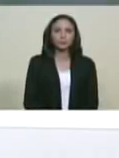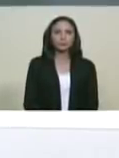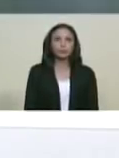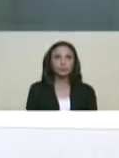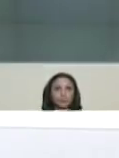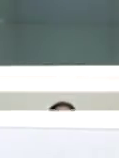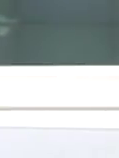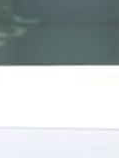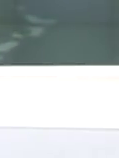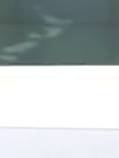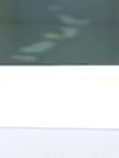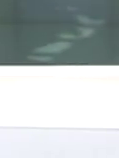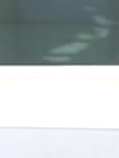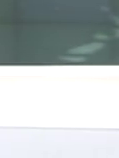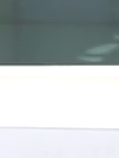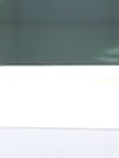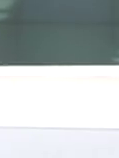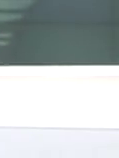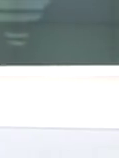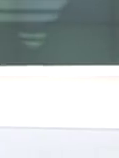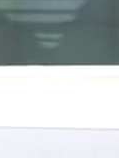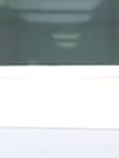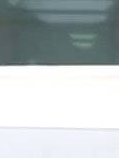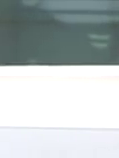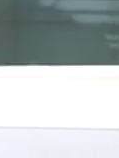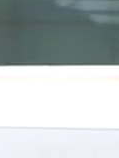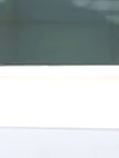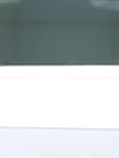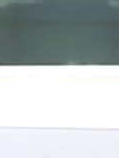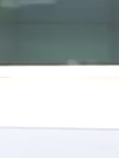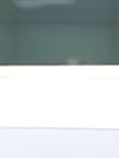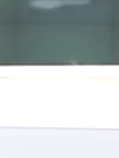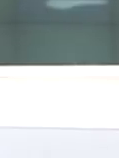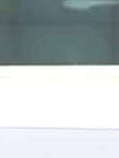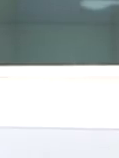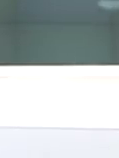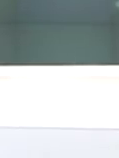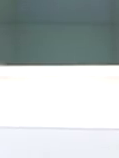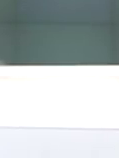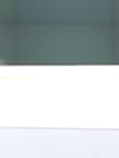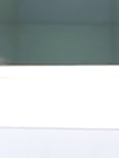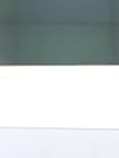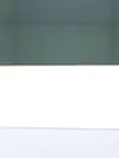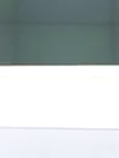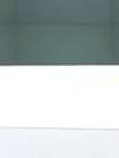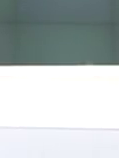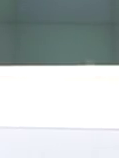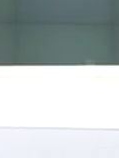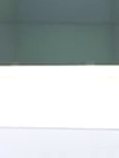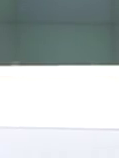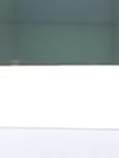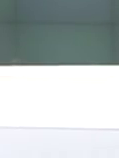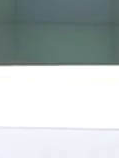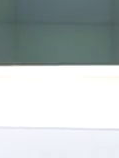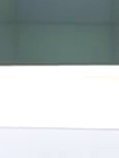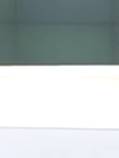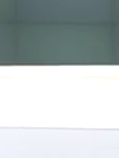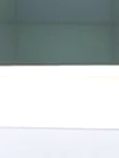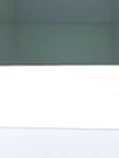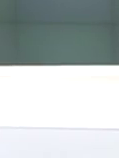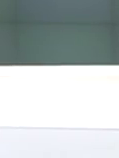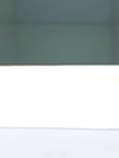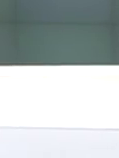bien allí tenía al presidente de la república bolivariana de venezuela en esta reunión del gabinete económico el 20 de agosto